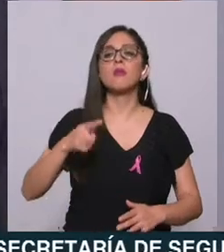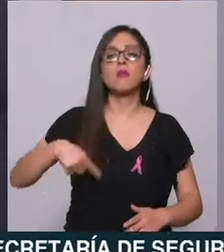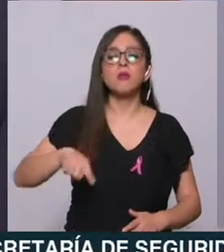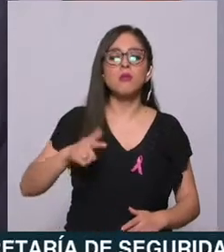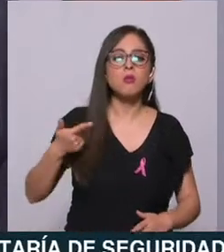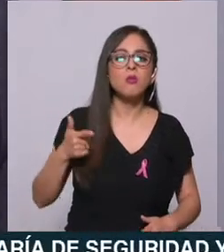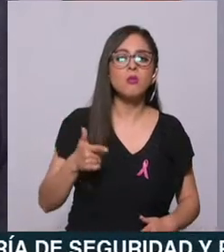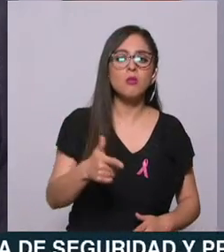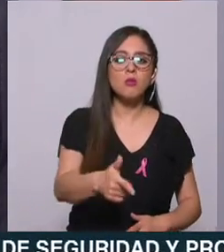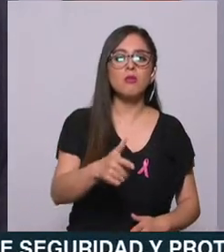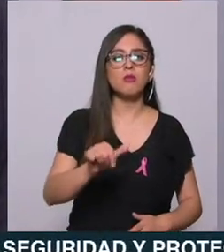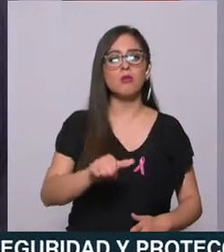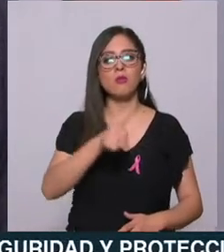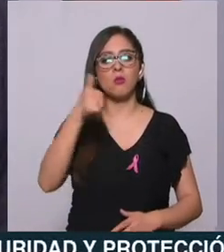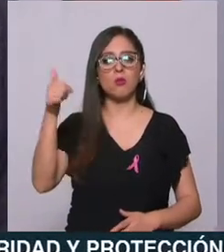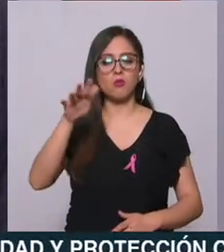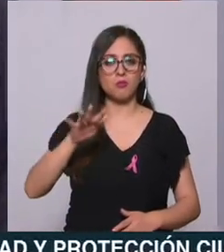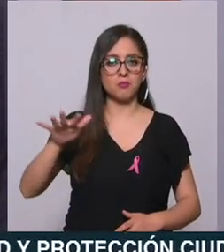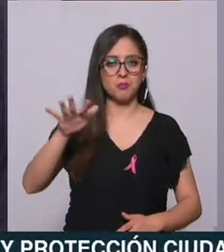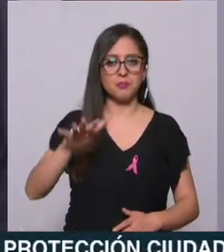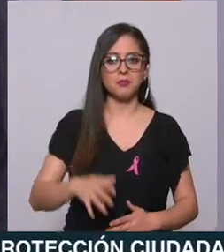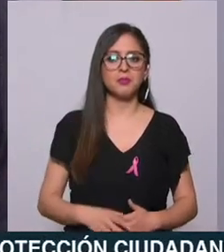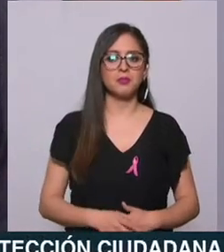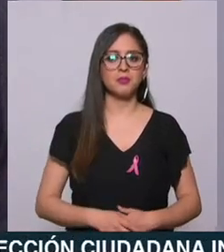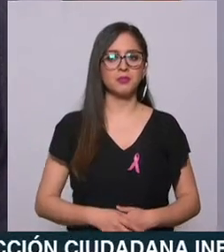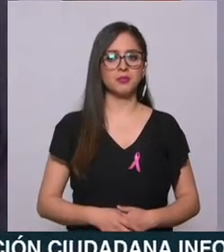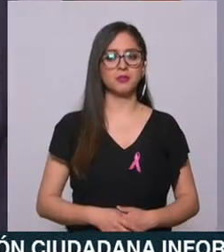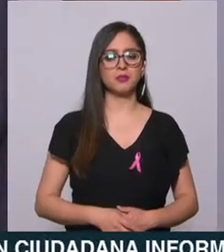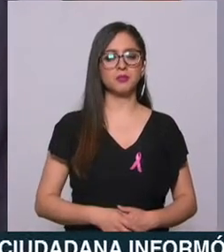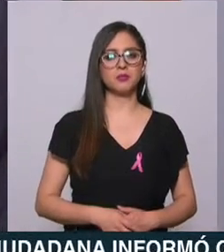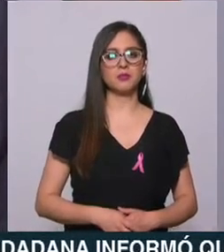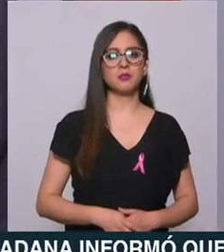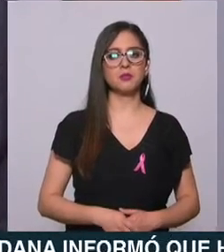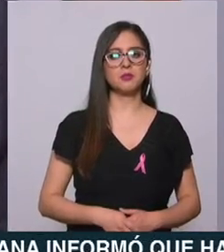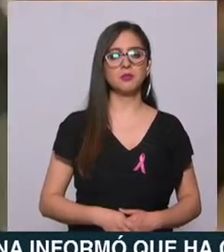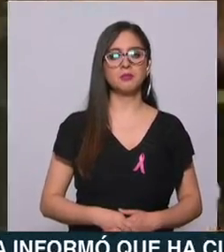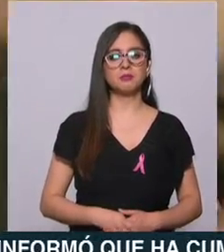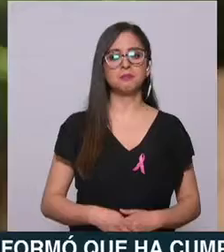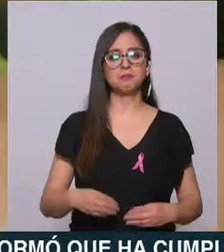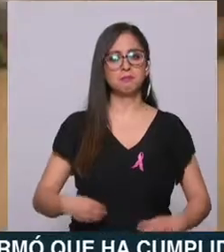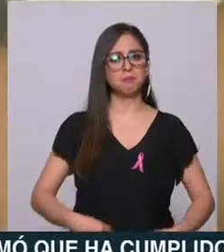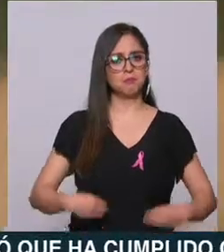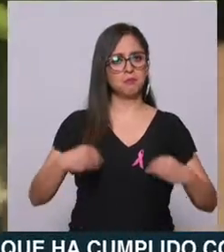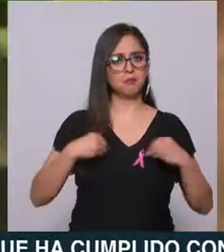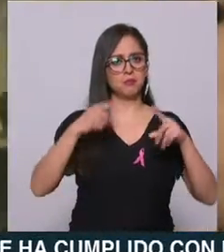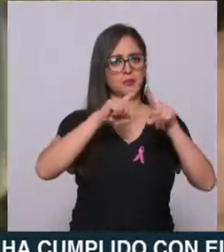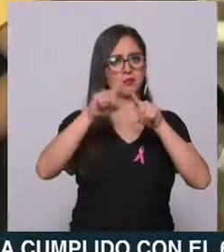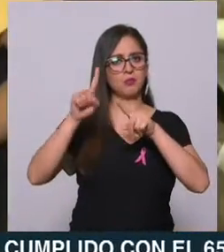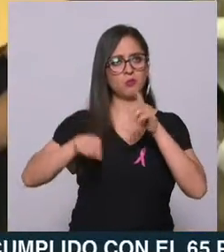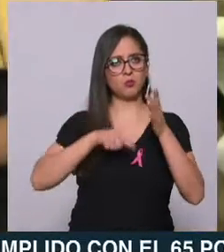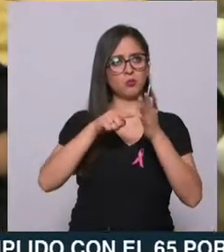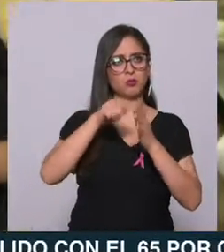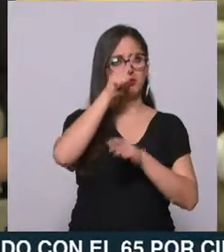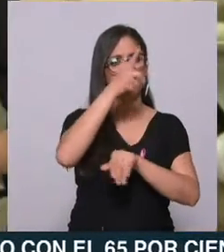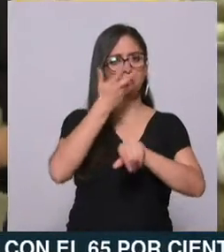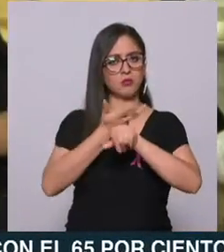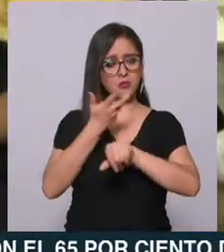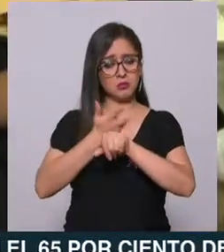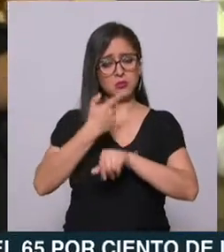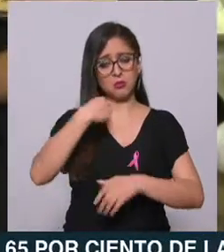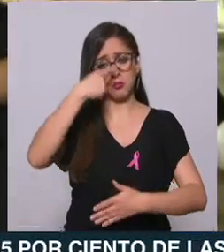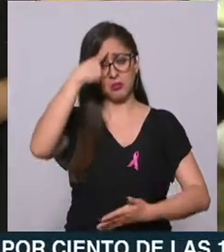entre aquí y allá. Viven en muchas áreas de Estados Unidos, pero son 5, yo creo, las áreas